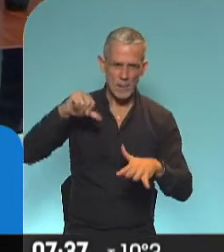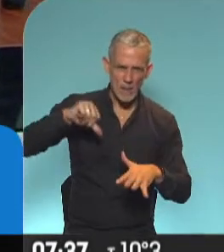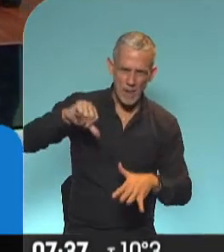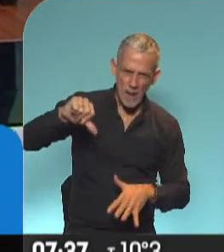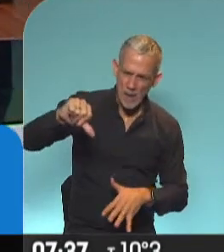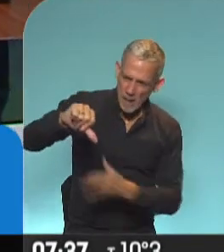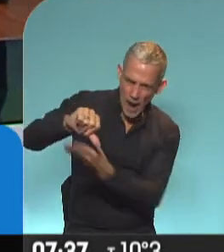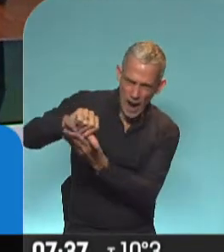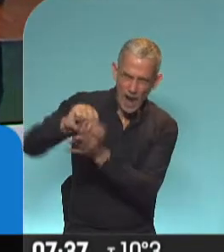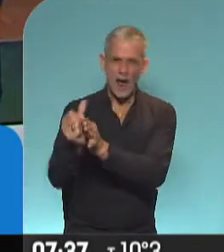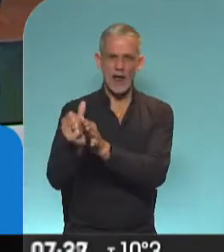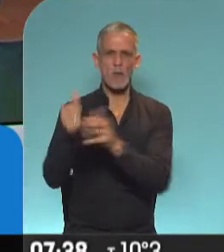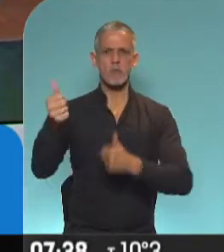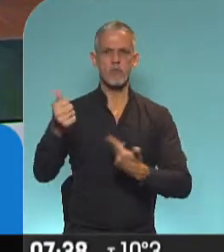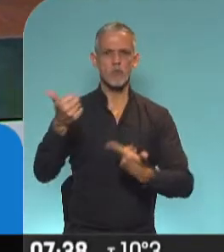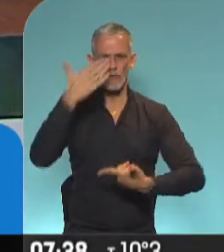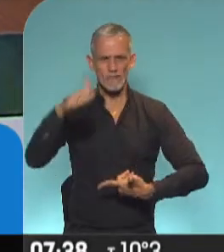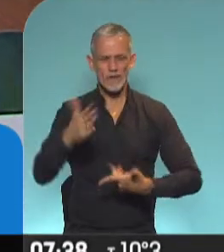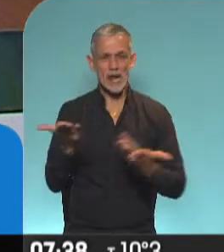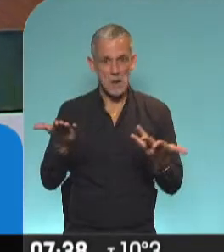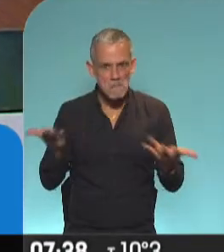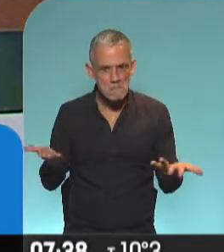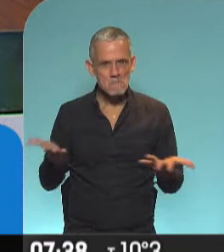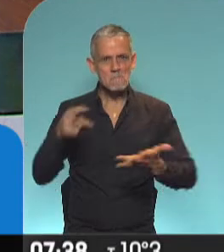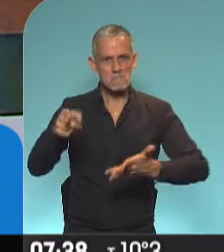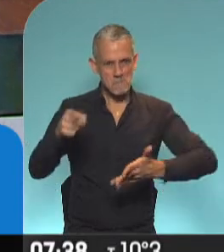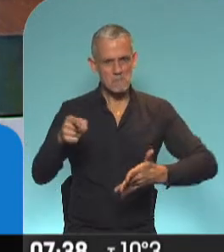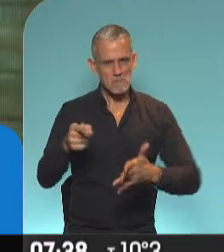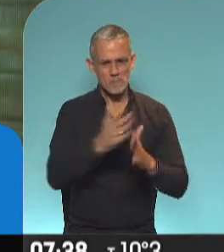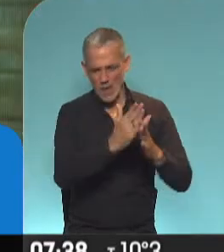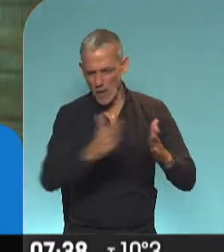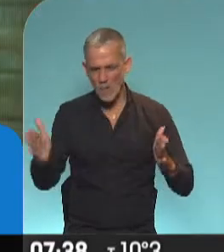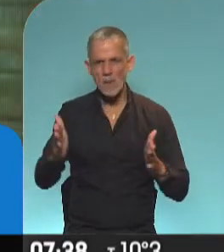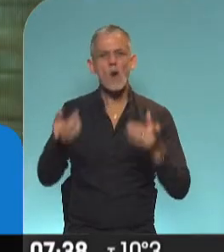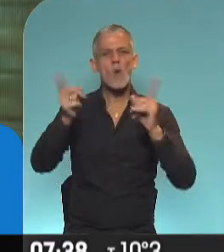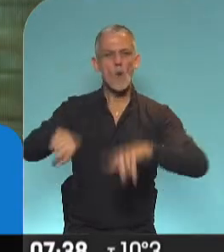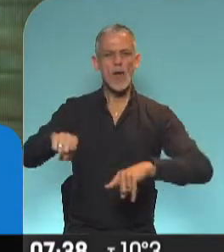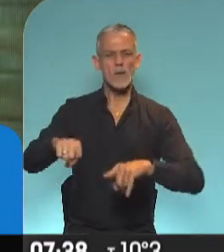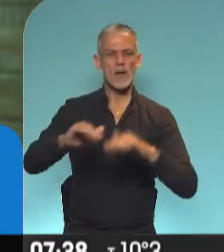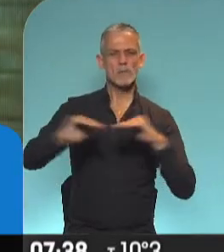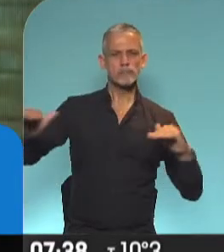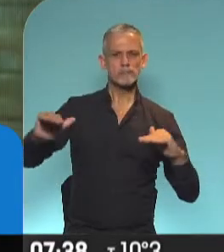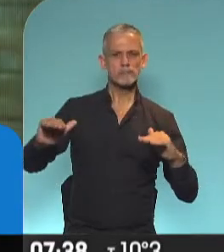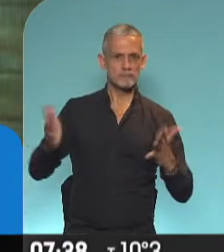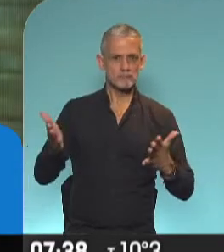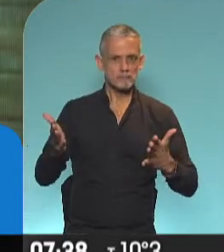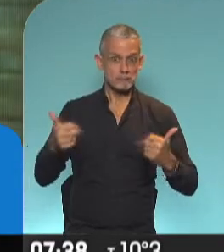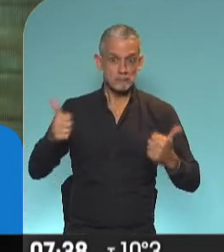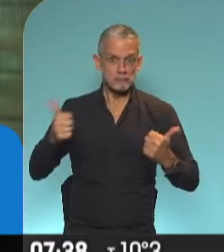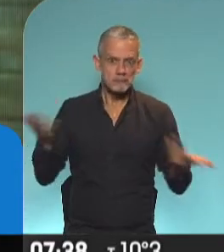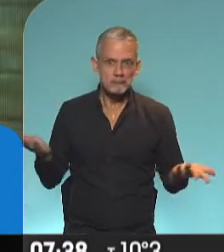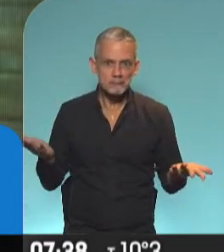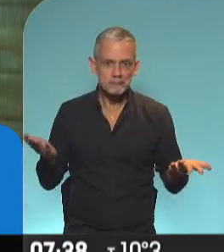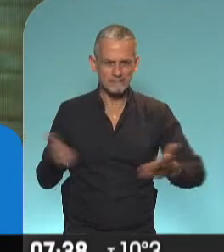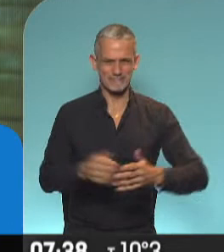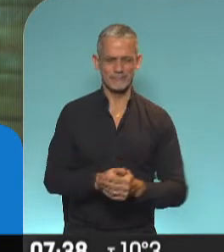hay adversidades, hay complicaciones, y luego de todo eso vuelve a su estado inicial indemne. Sí.